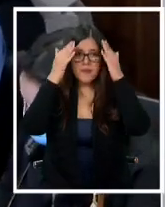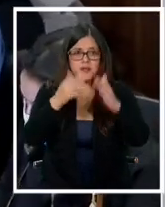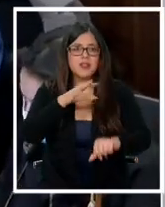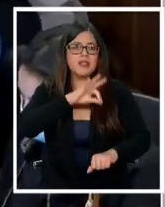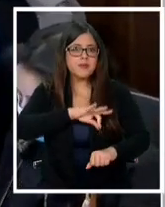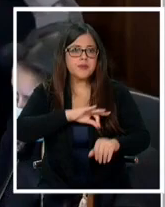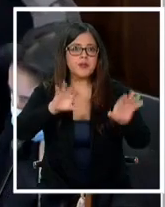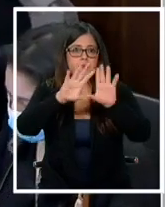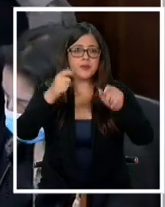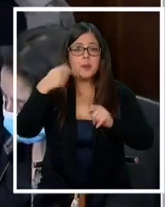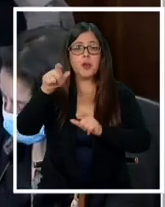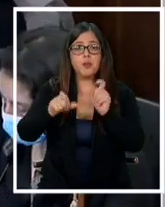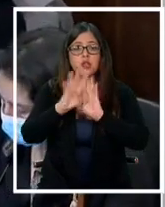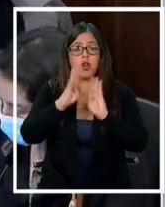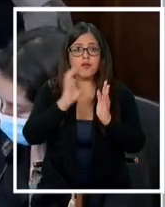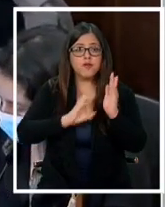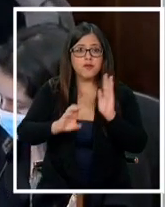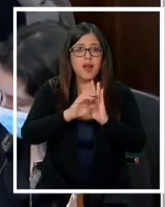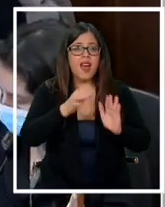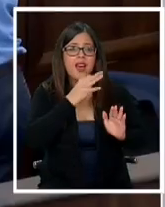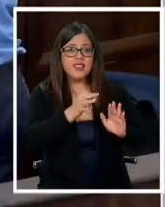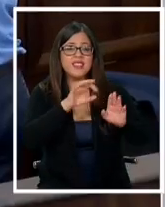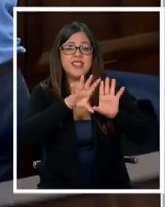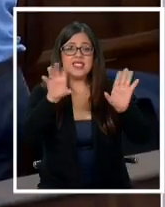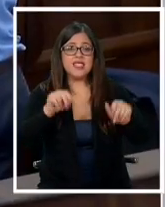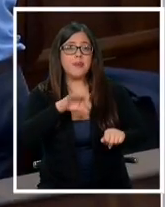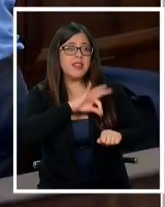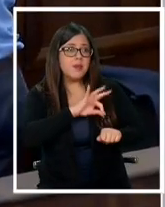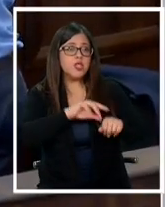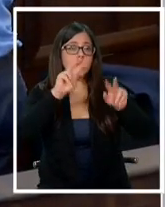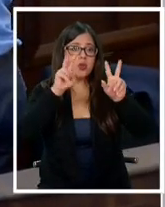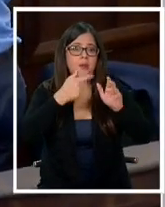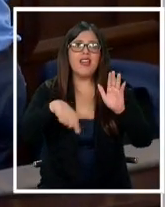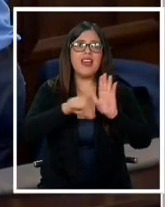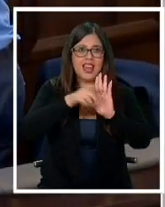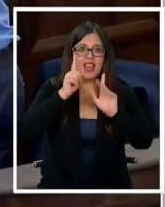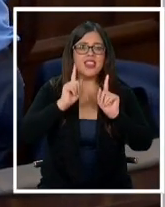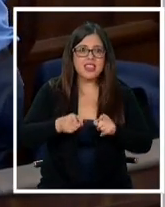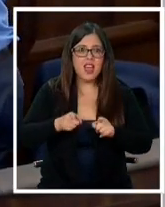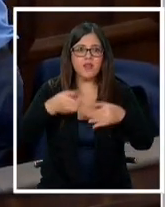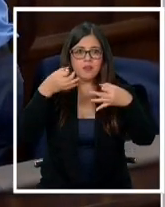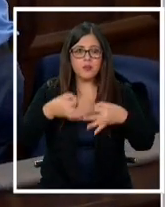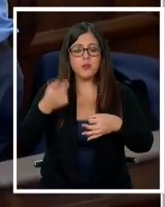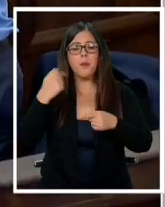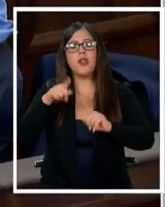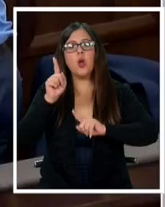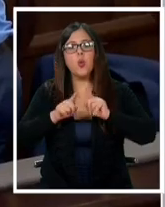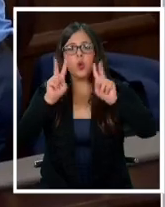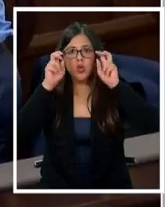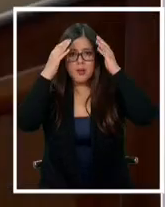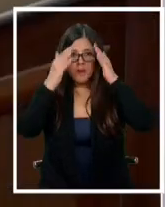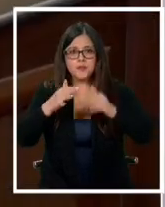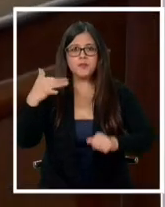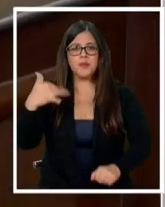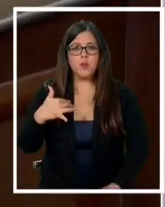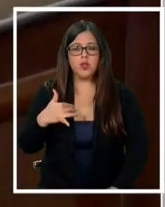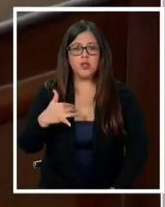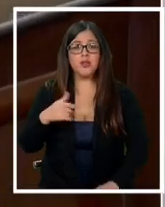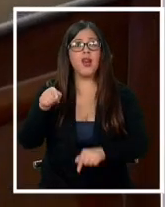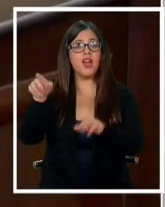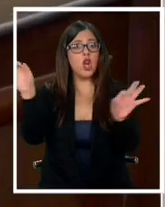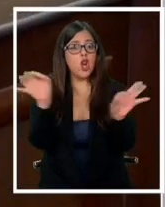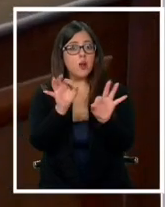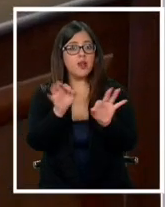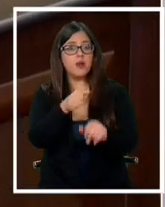pero los convencionales insisten que el sistema de pensiones va a ser materia de ley pero ya tendrá ciertos ejes que son importantes lo